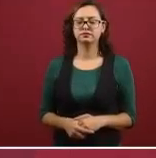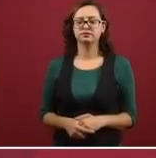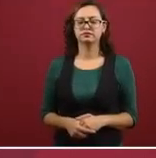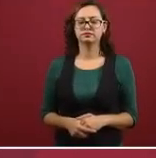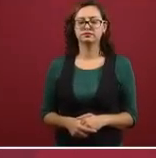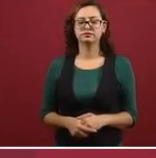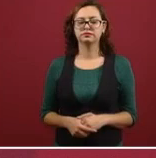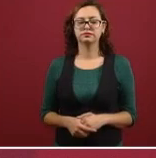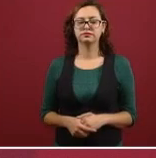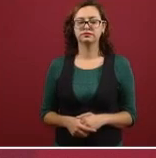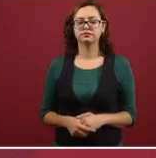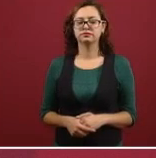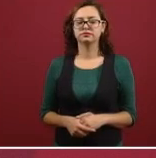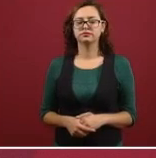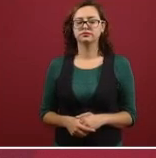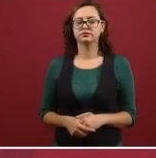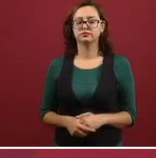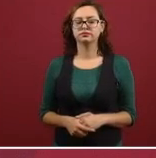Dicen,